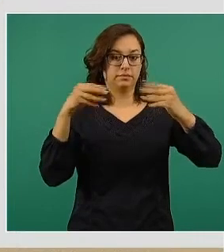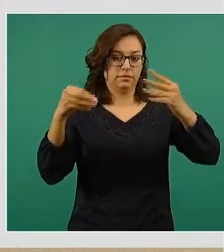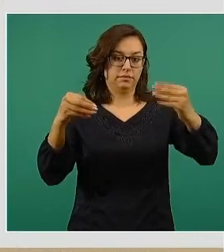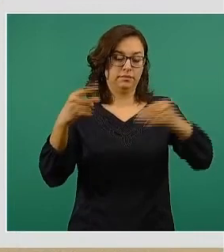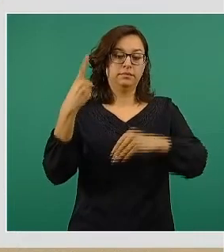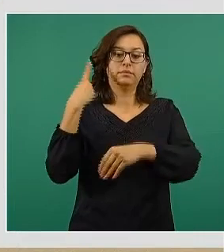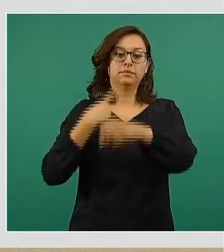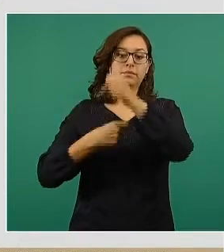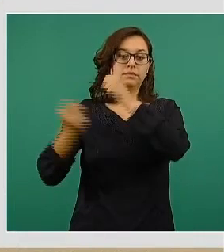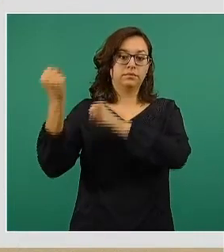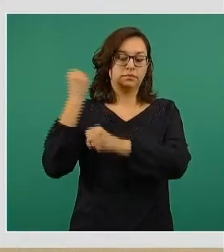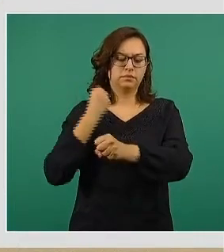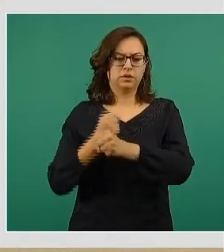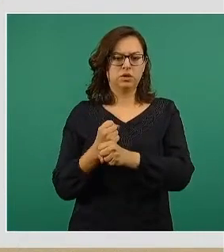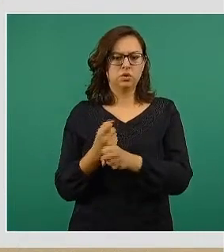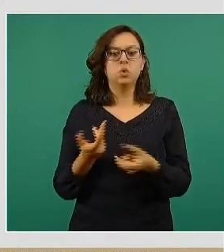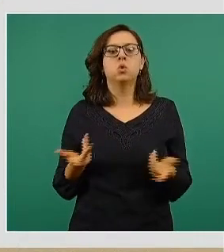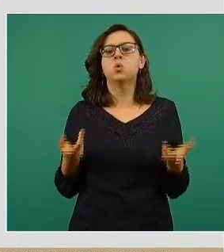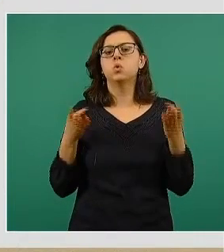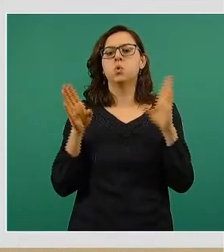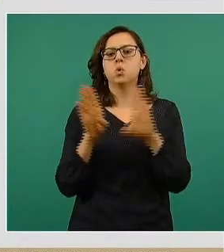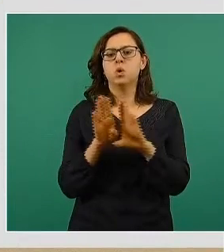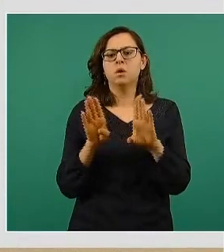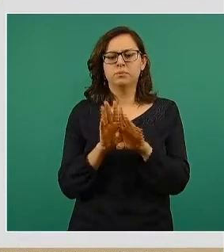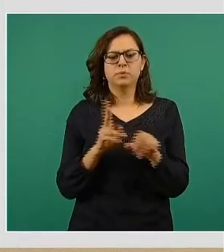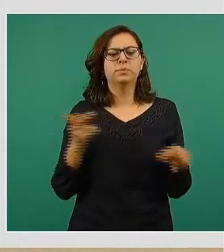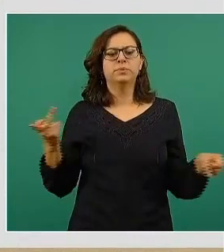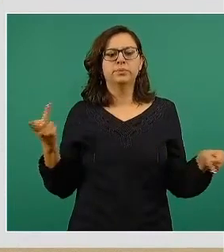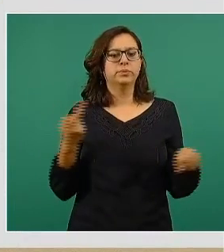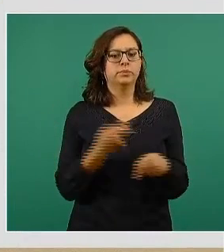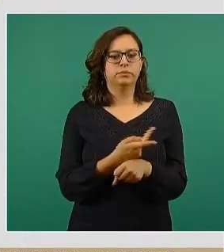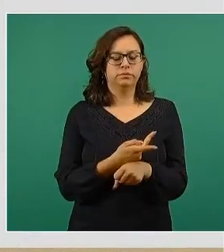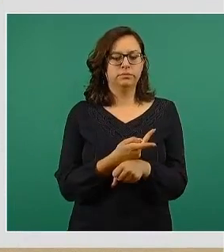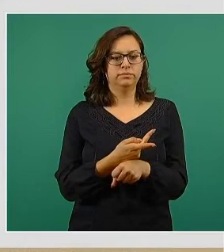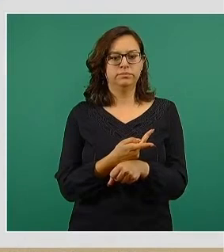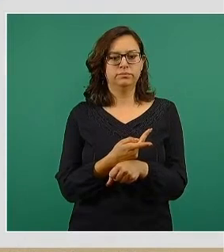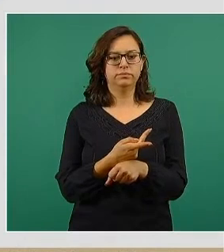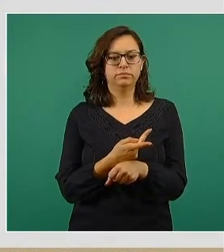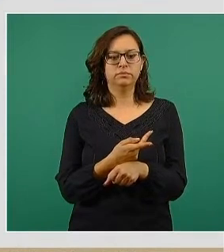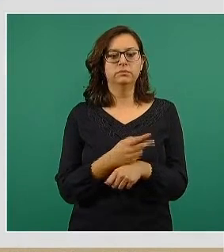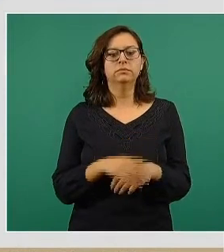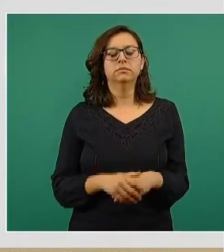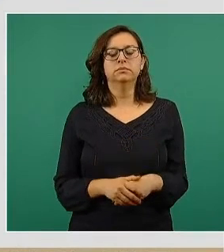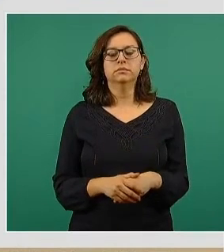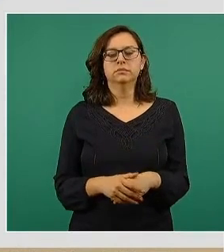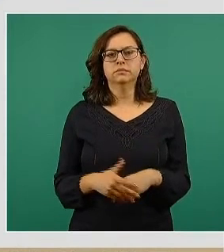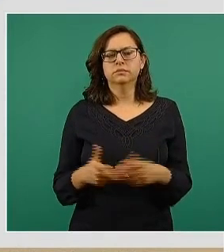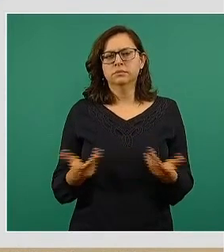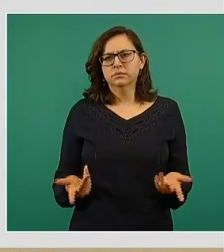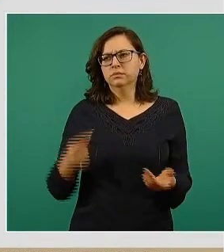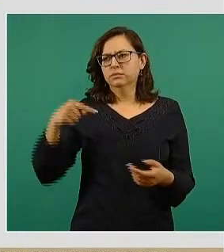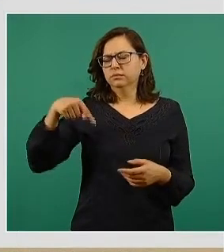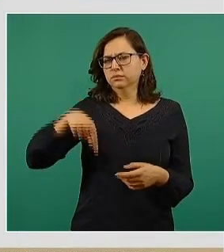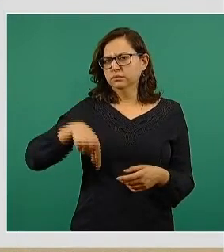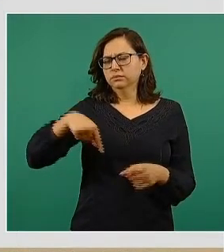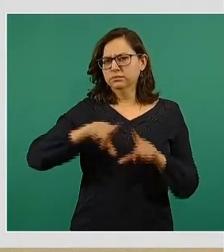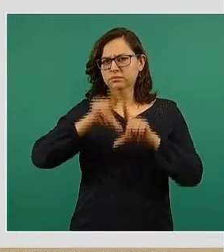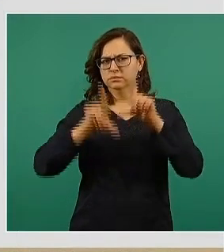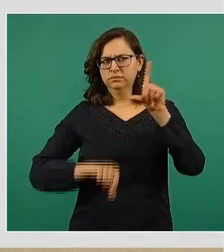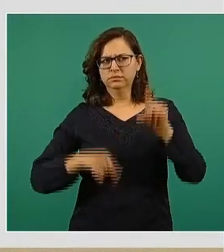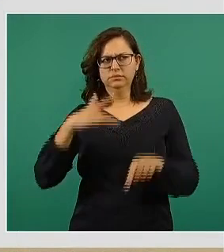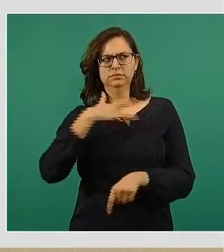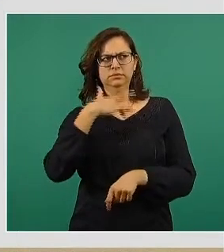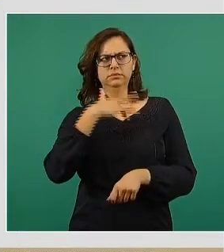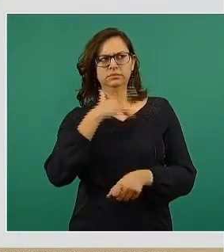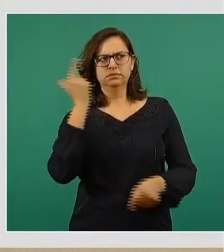fueron de los principales elementos que en su momento nos ayudaron a identificar? Primero, que teníamos un riesgo internacional que